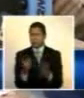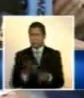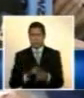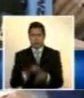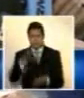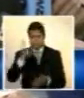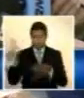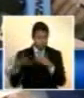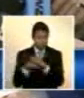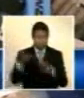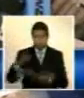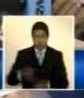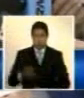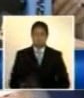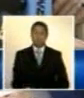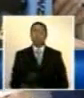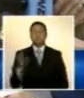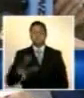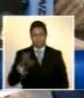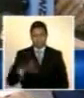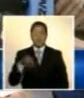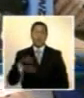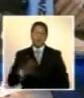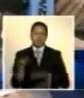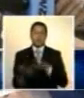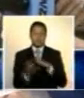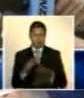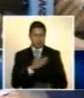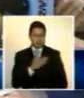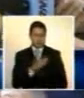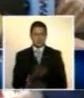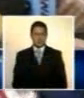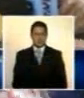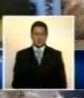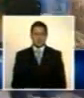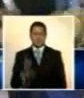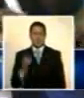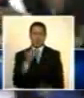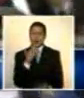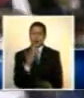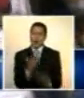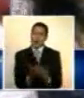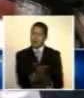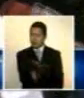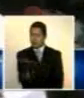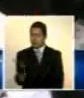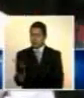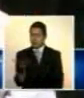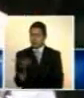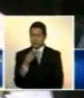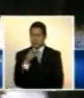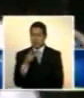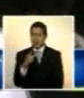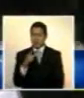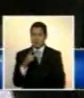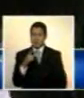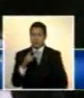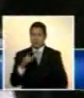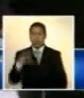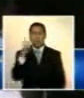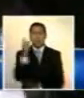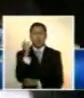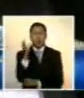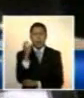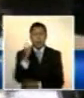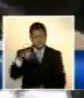¿Todos de acá del Centro Médico Docente de la Trinidad? Todos de nuestra institución. Okay. Gracias, entonces. Gracias, bueno. Palabras del doctor Luis